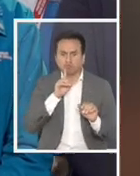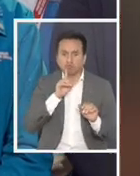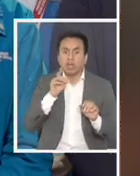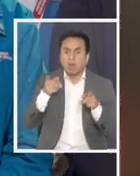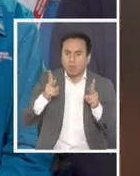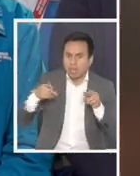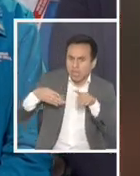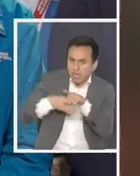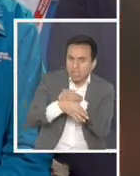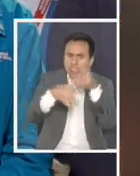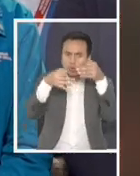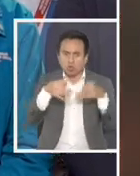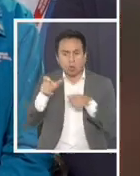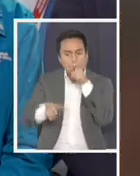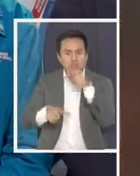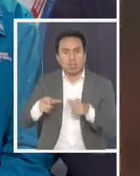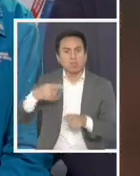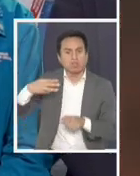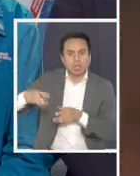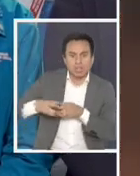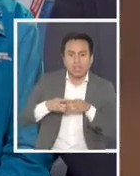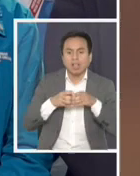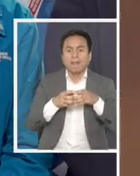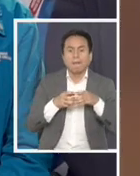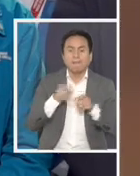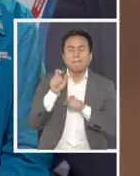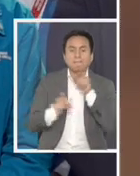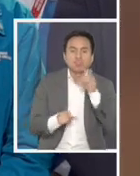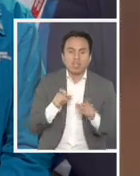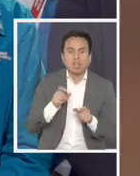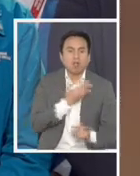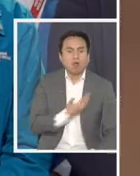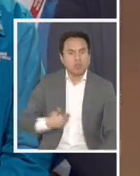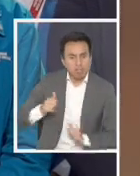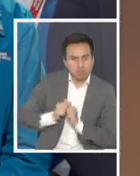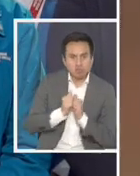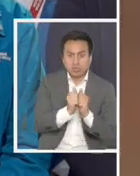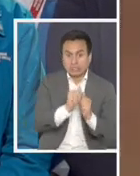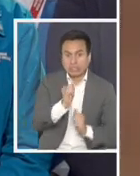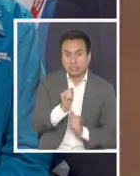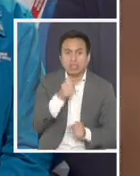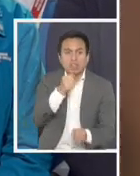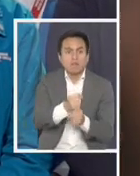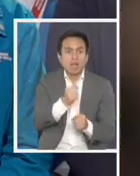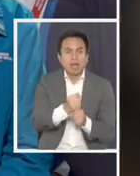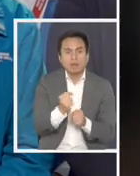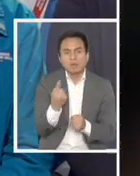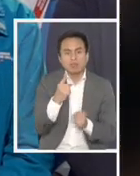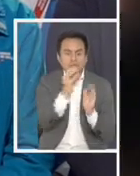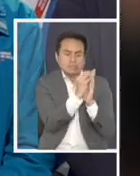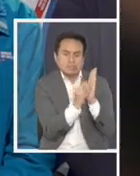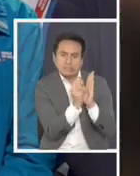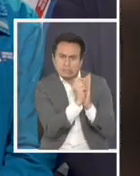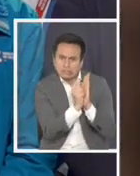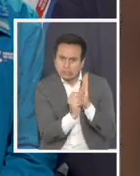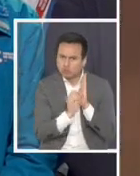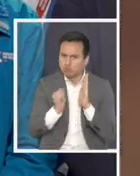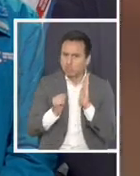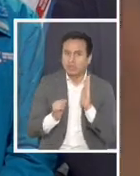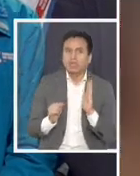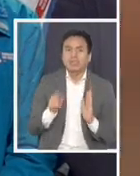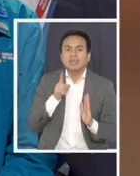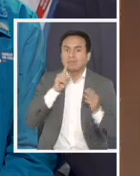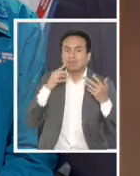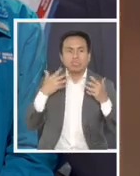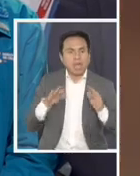poder ingresar con personal municipal con personal de el gobierno para poder trabajar en los primeros catastros ya